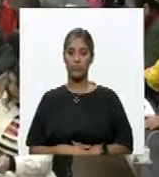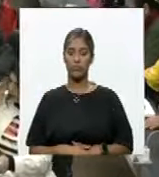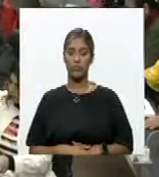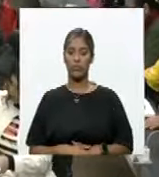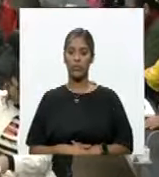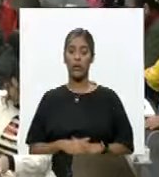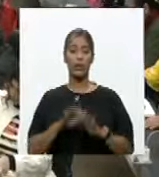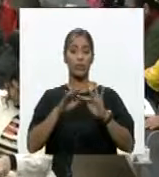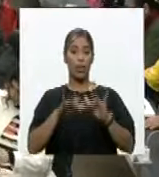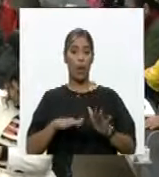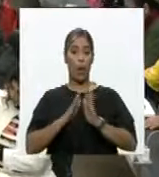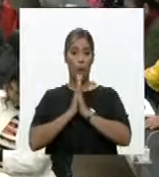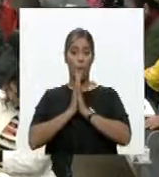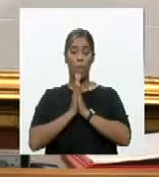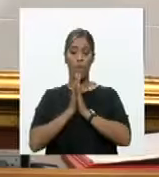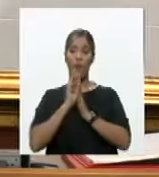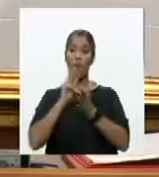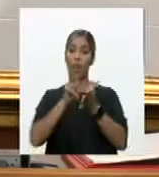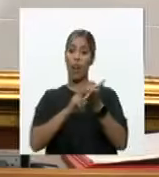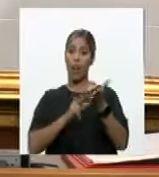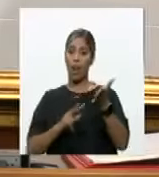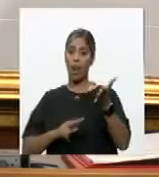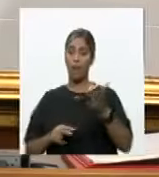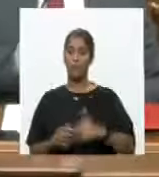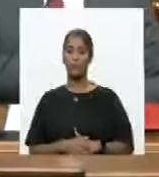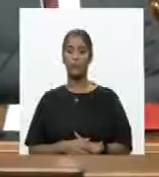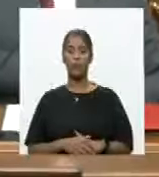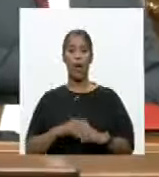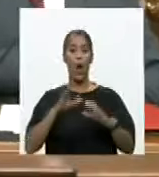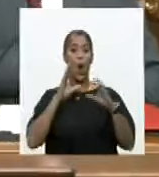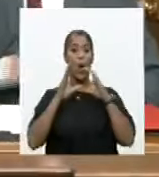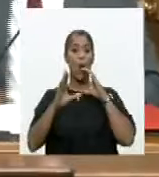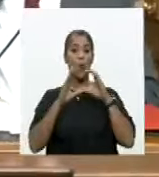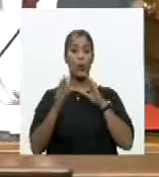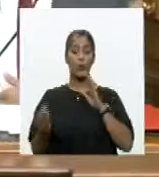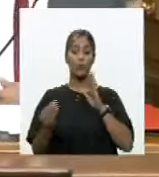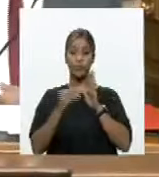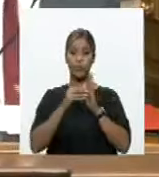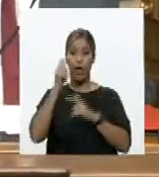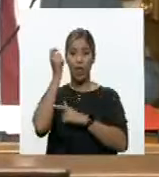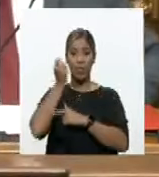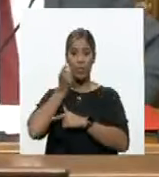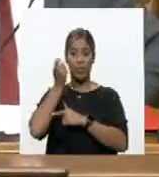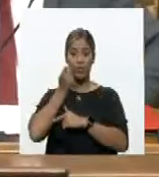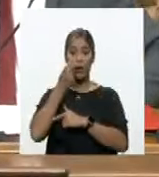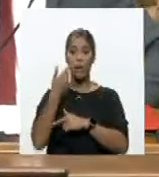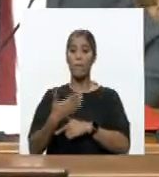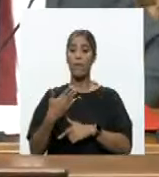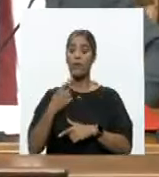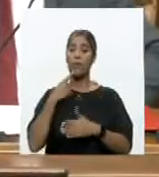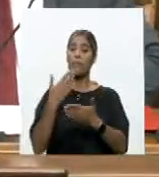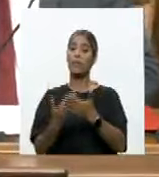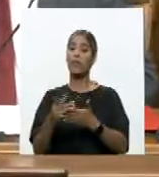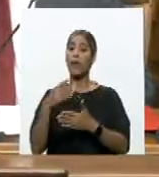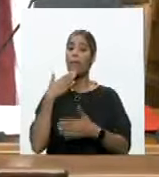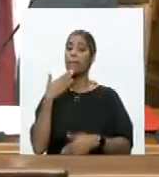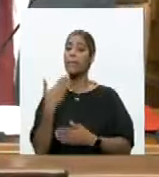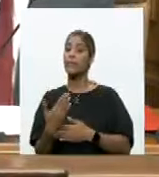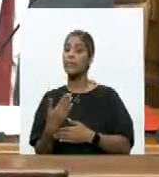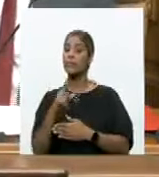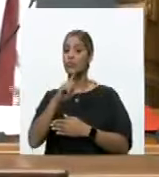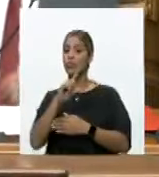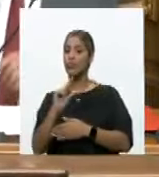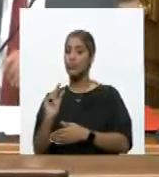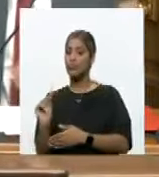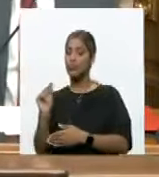Ciudadana secretaria, por favor, sírvase a dar lectura a la cuenta. Comunicaciones suscritas por los diputados principales solicitando permiso para ausentarse